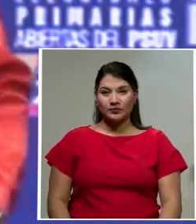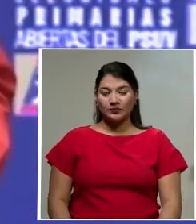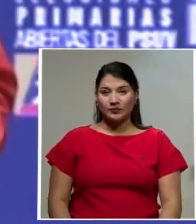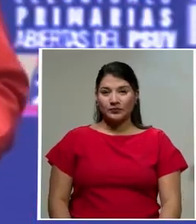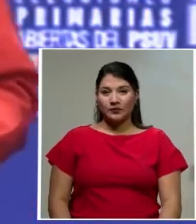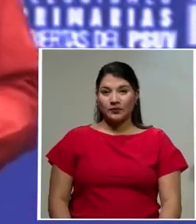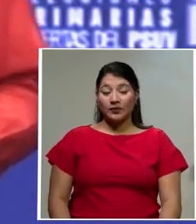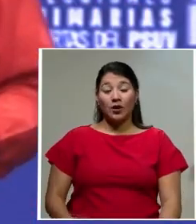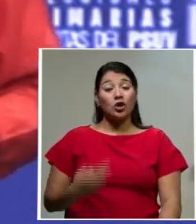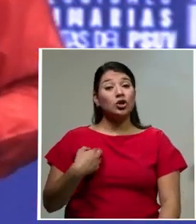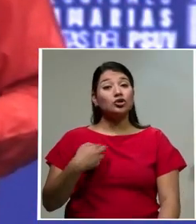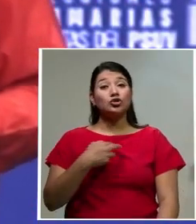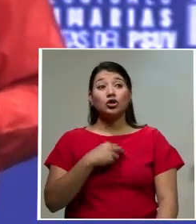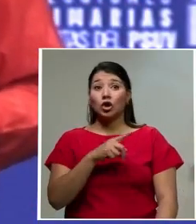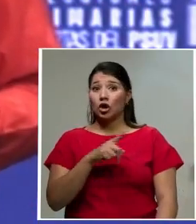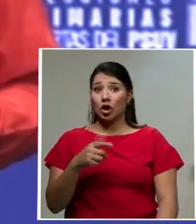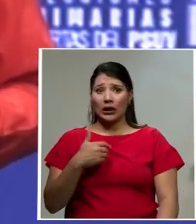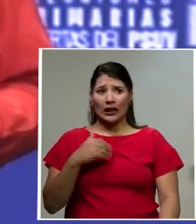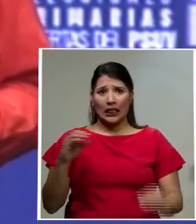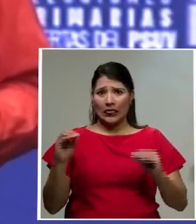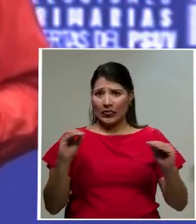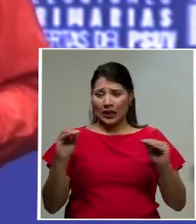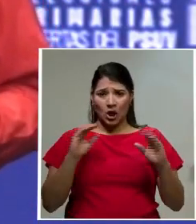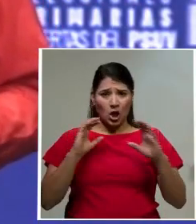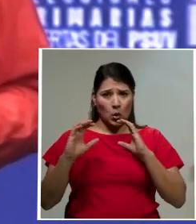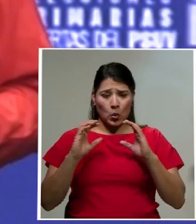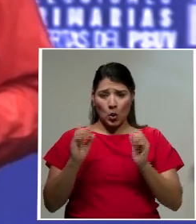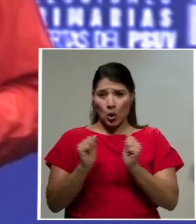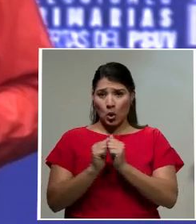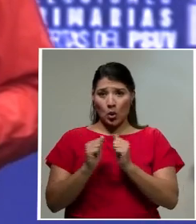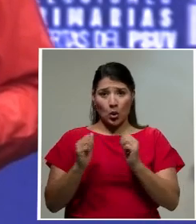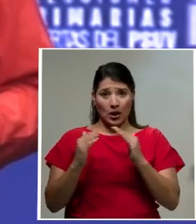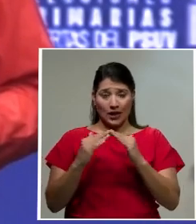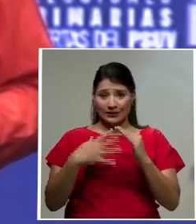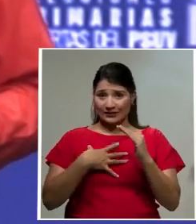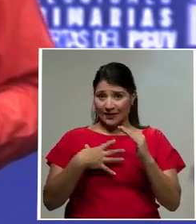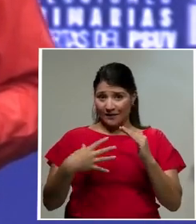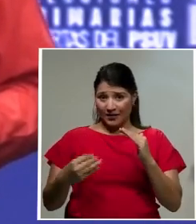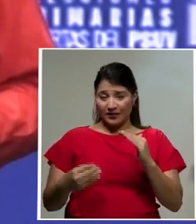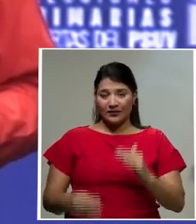No, nosotros no tenemos ninguna comunicación con la Casa Blanca.